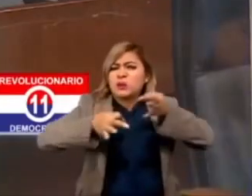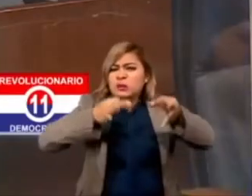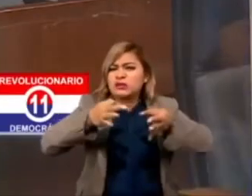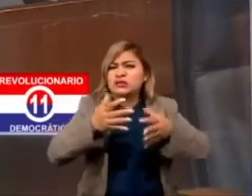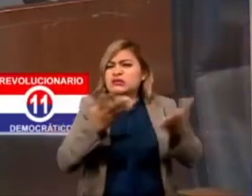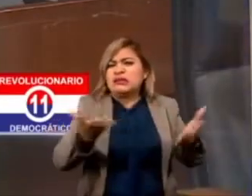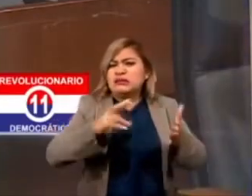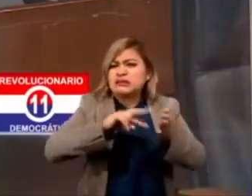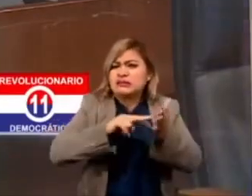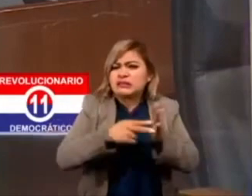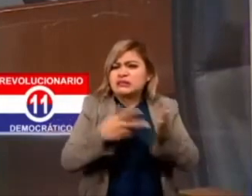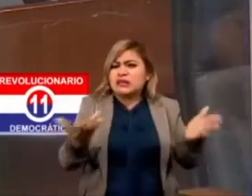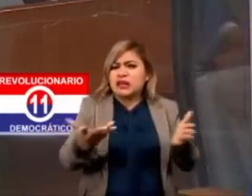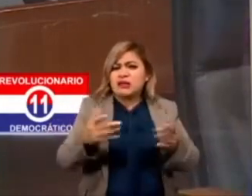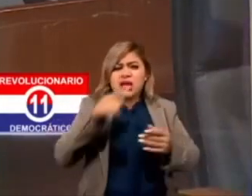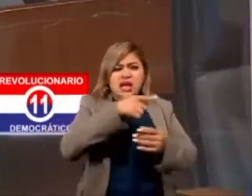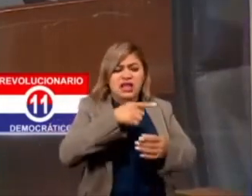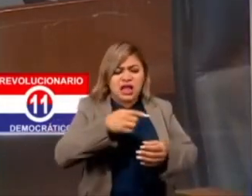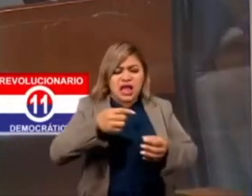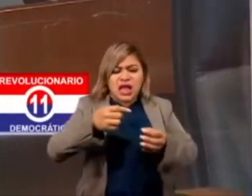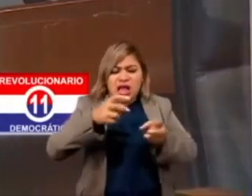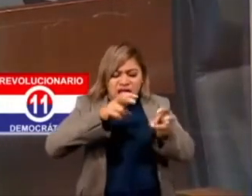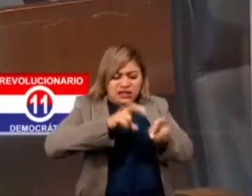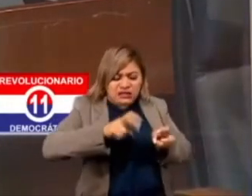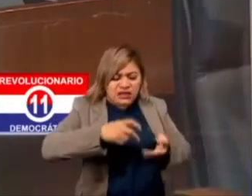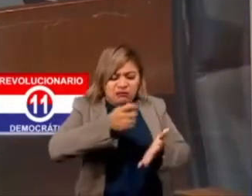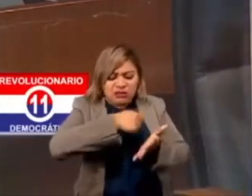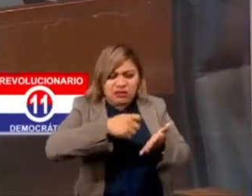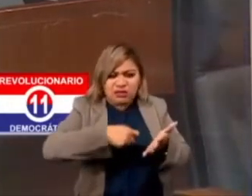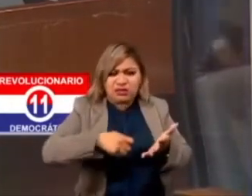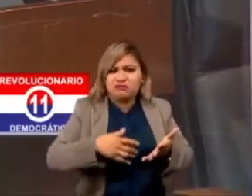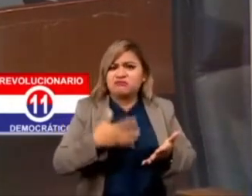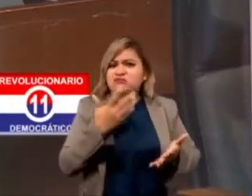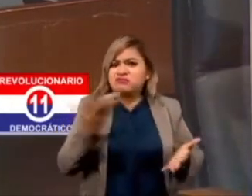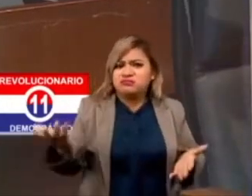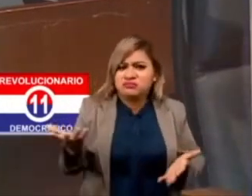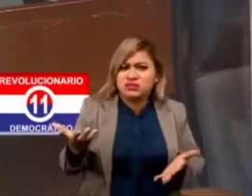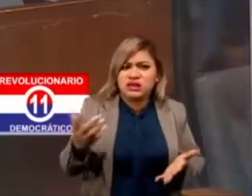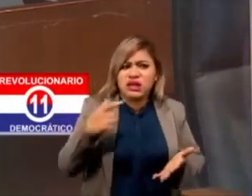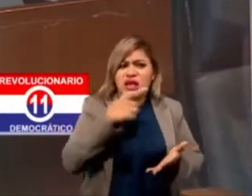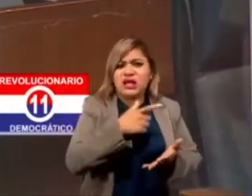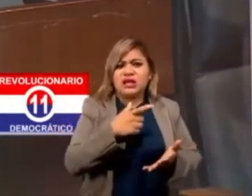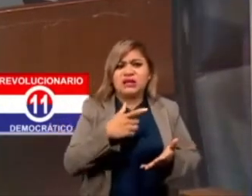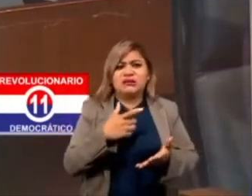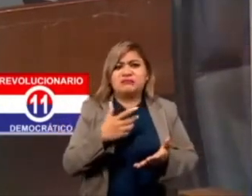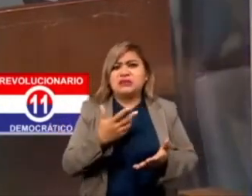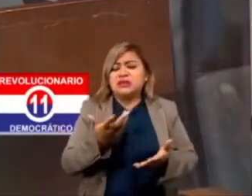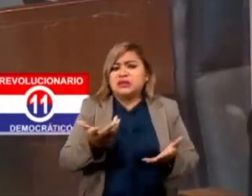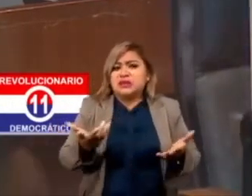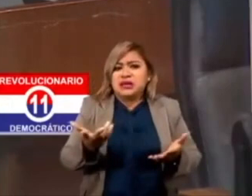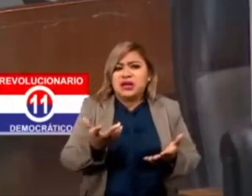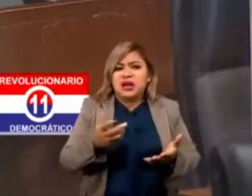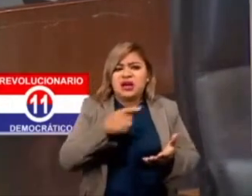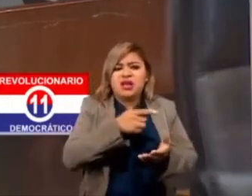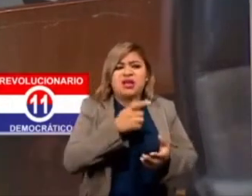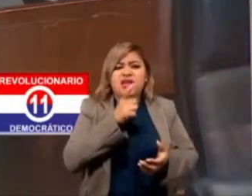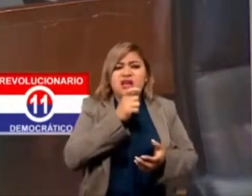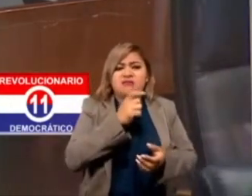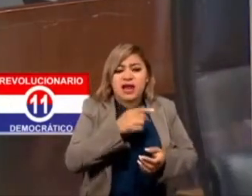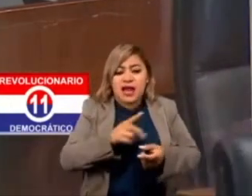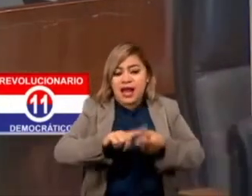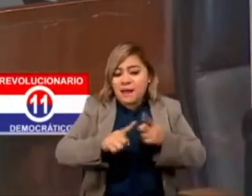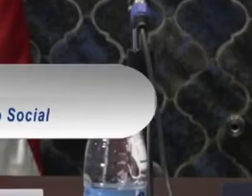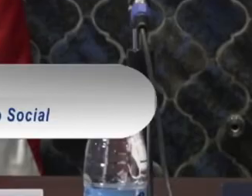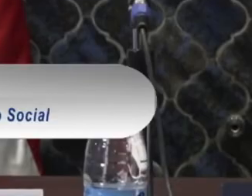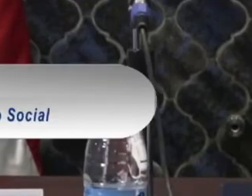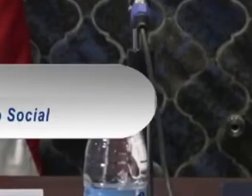Que ese examen lo tienen antes y se lo dan a los privilegiados de la Universidad de la Facultad de Medicina de